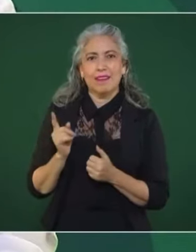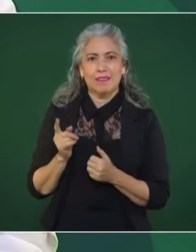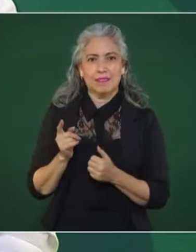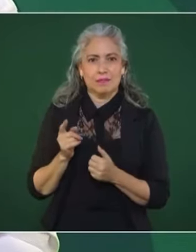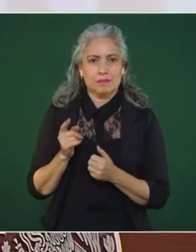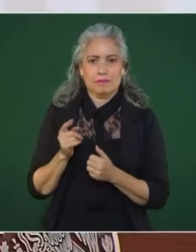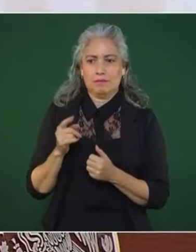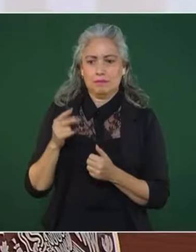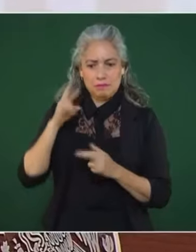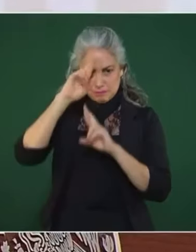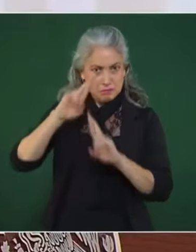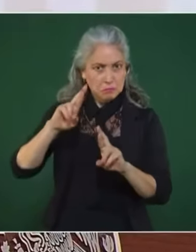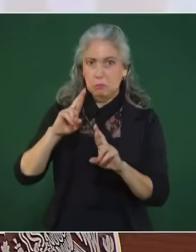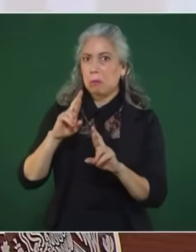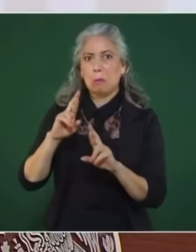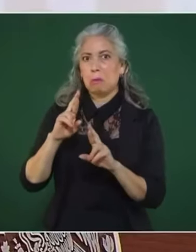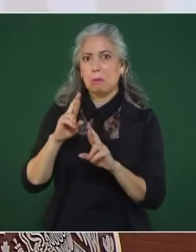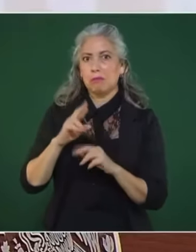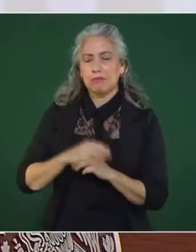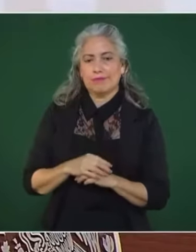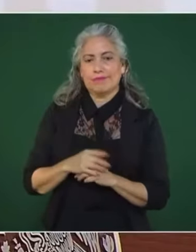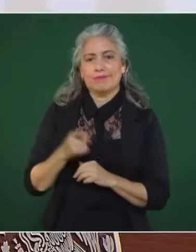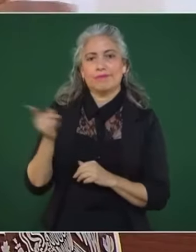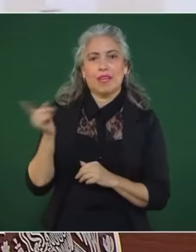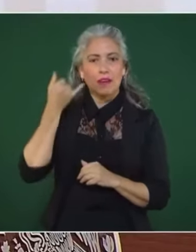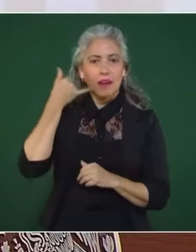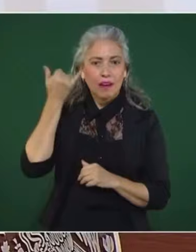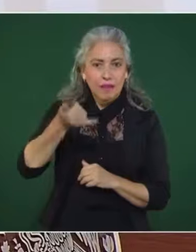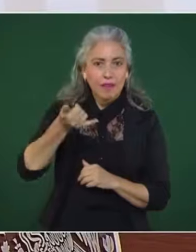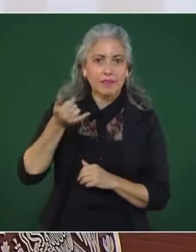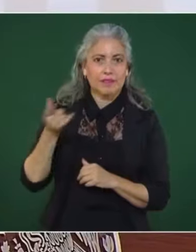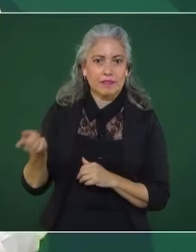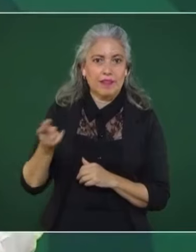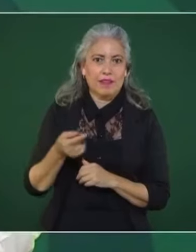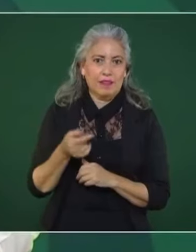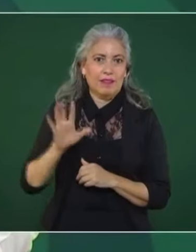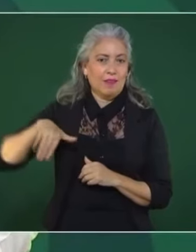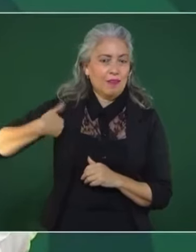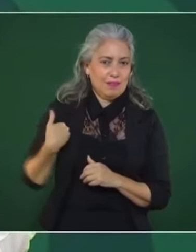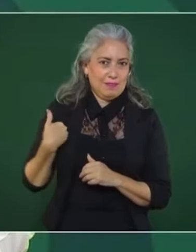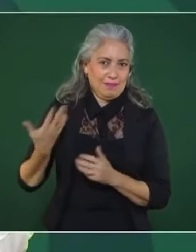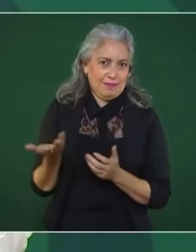soberanía. Entonces, a partir de unas grabaciones de la DEA,